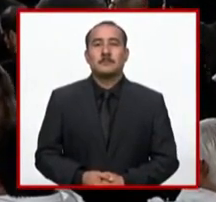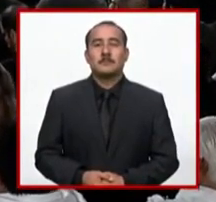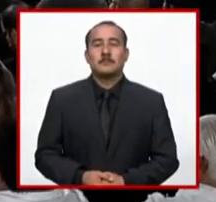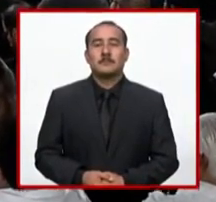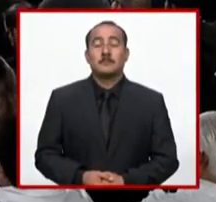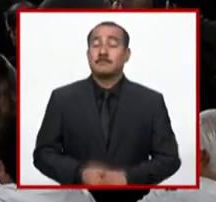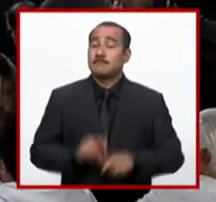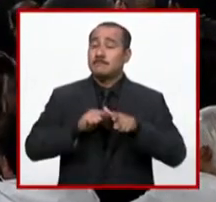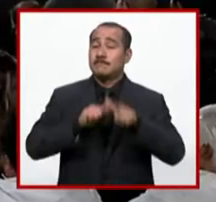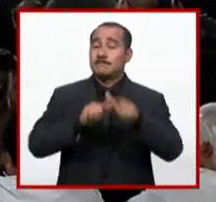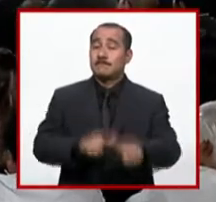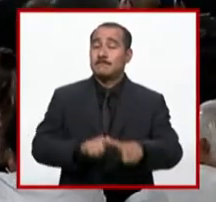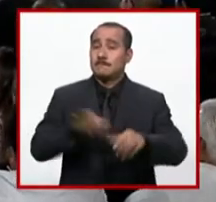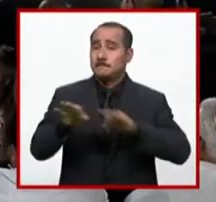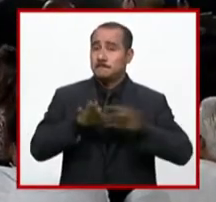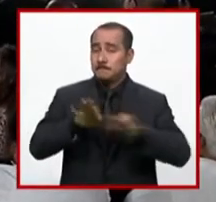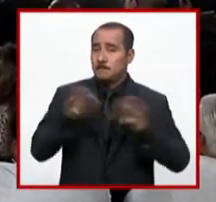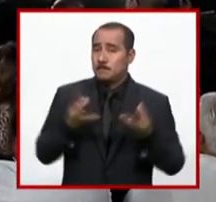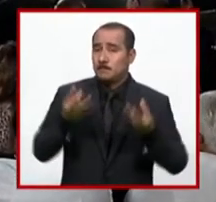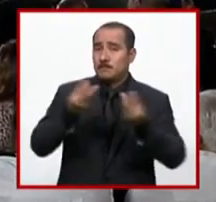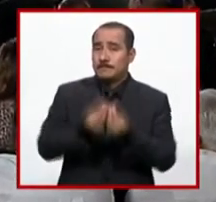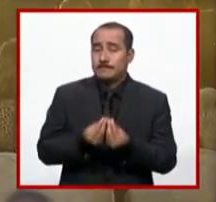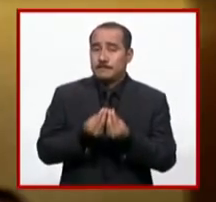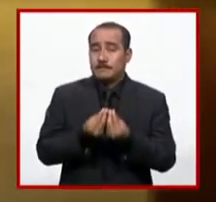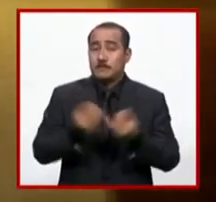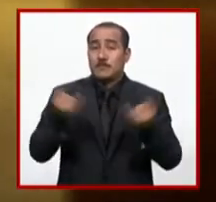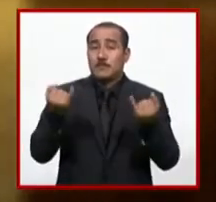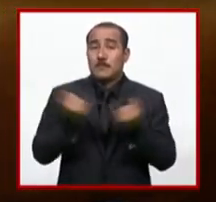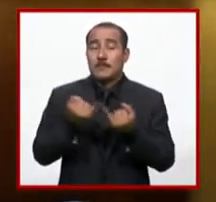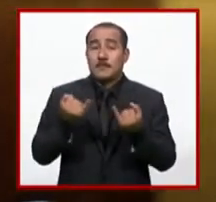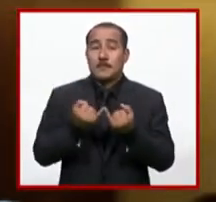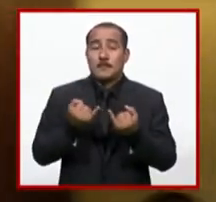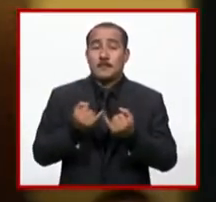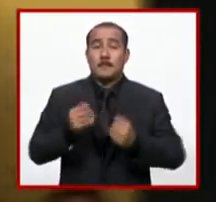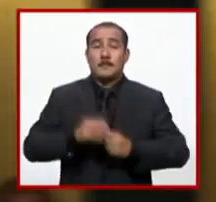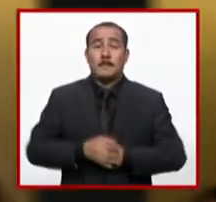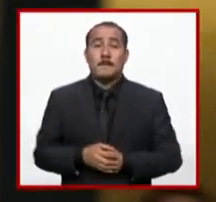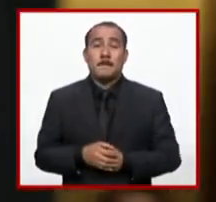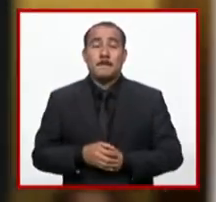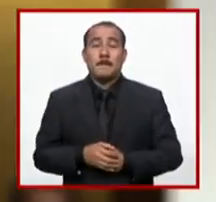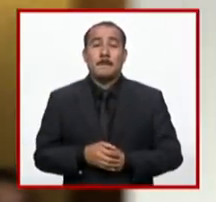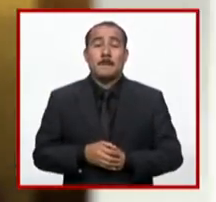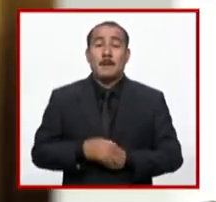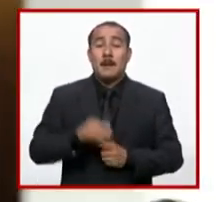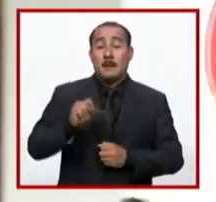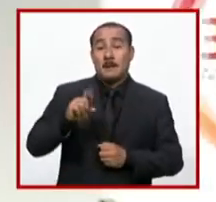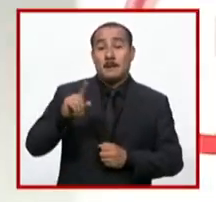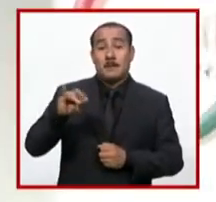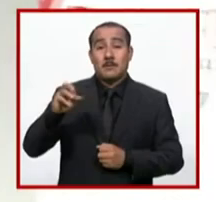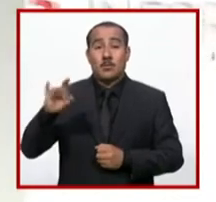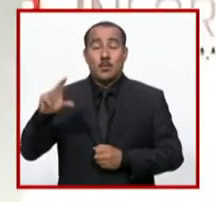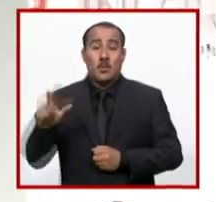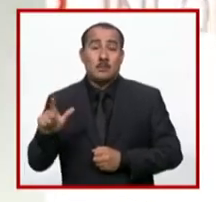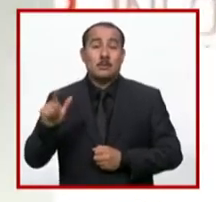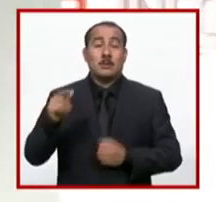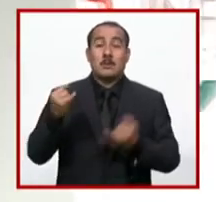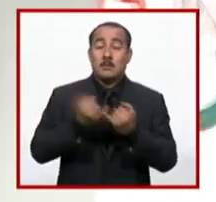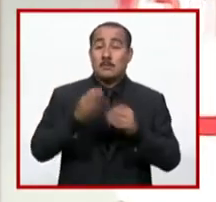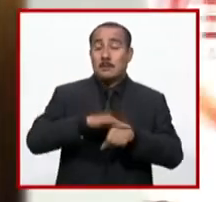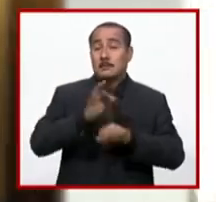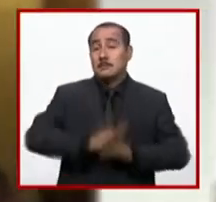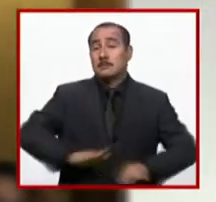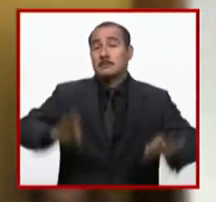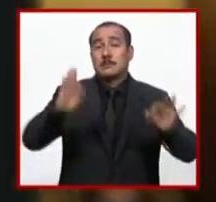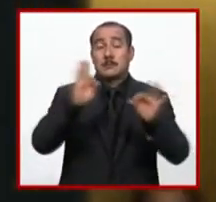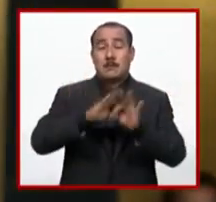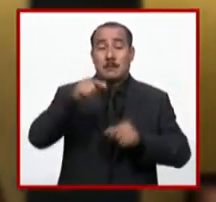debemos de seguir trabajando todos. También tenemos el PAEMIF, que de acuerdo a Indesol es el más importante en el